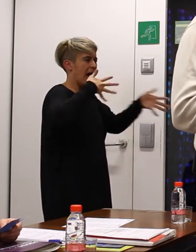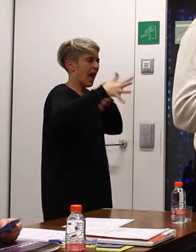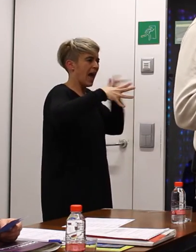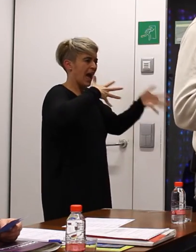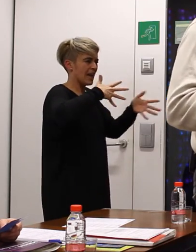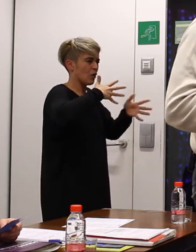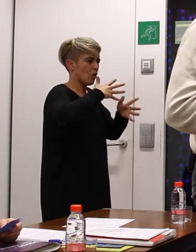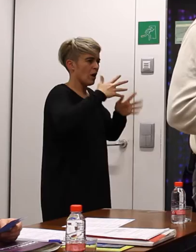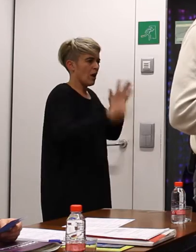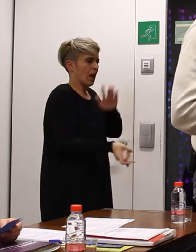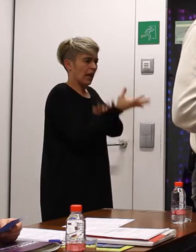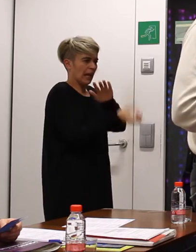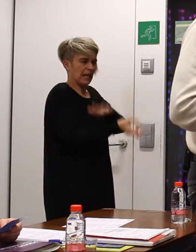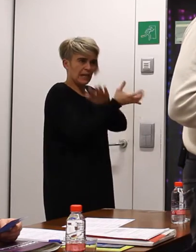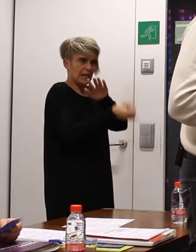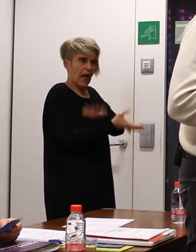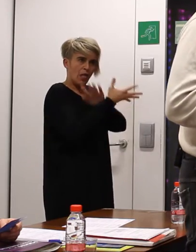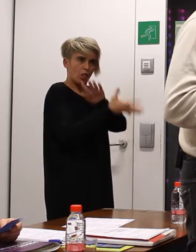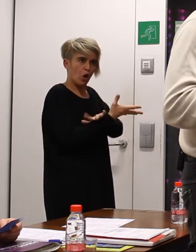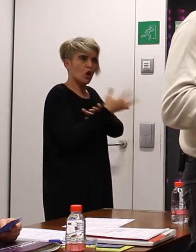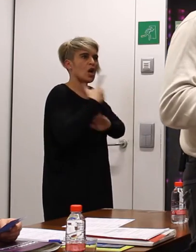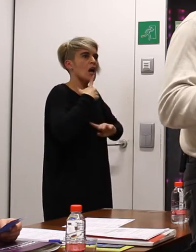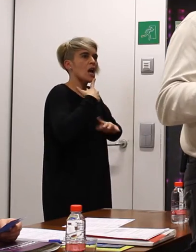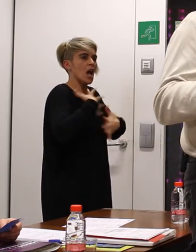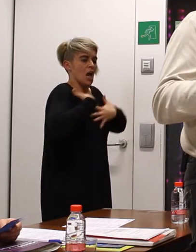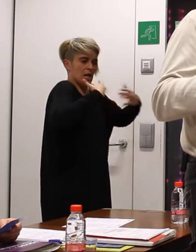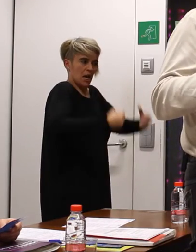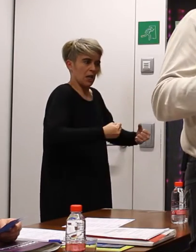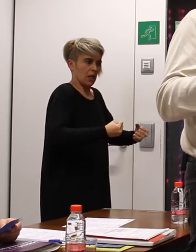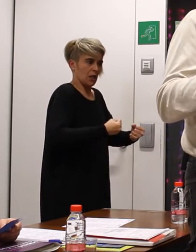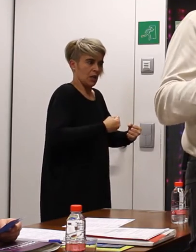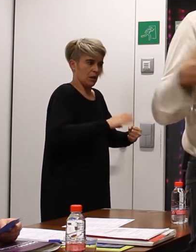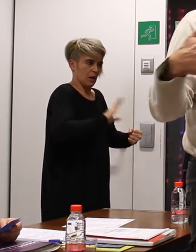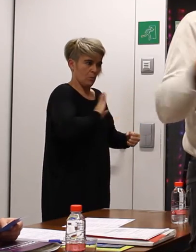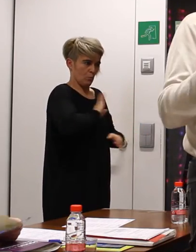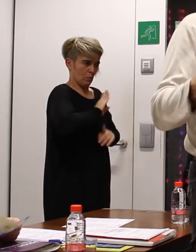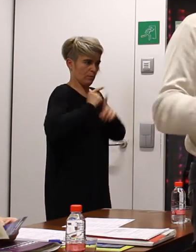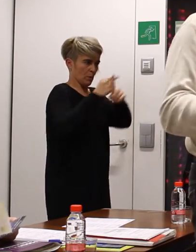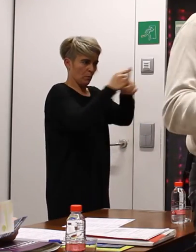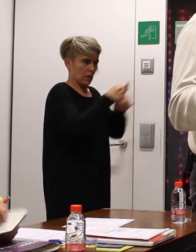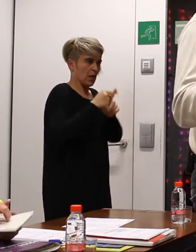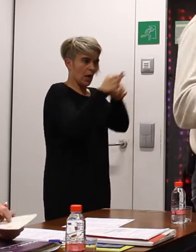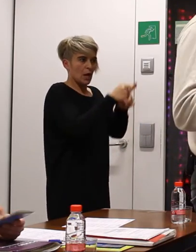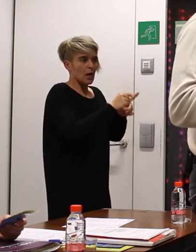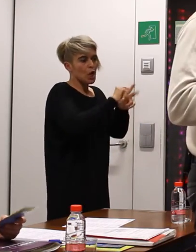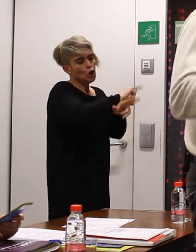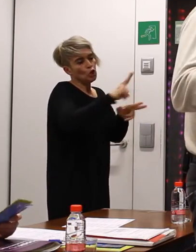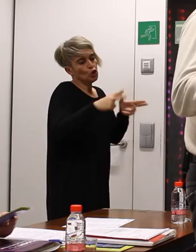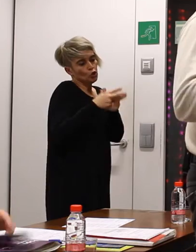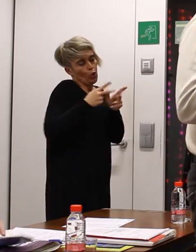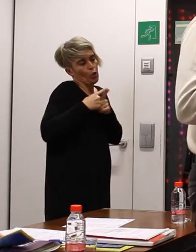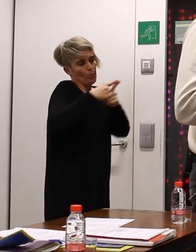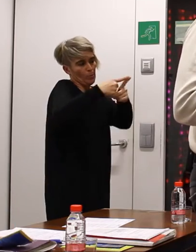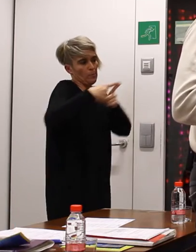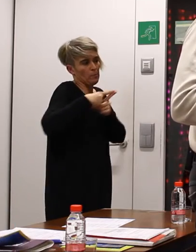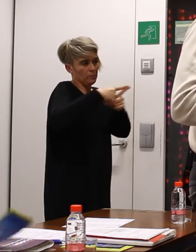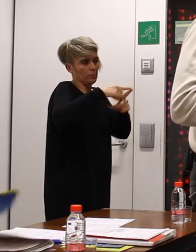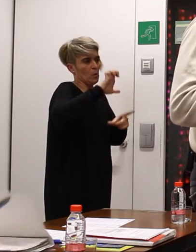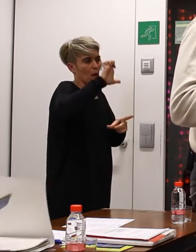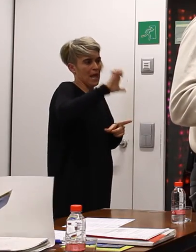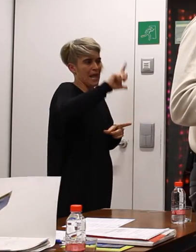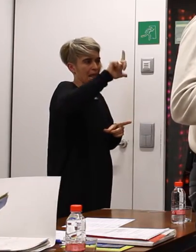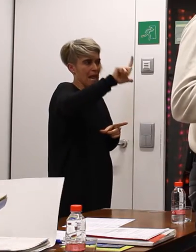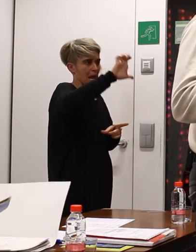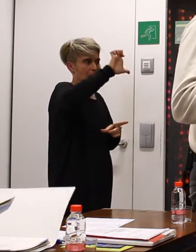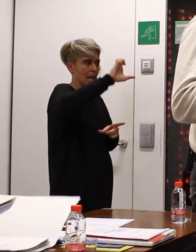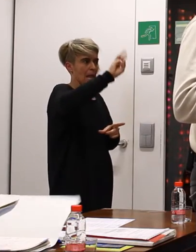de estas características también es el primero en España. Así que Soma Energía desde pronto se asoció con Eolpop, tiene el 20% de participación